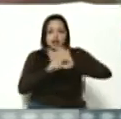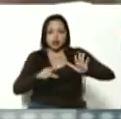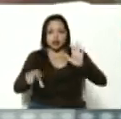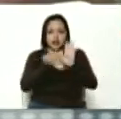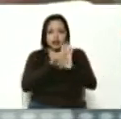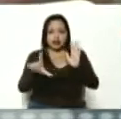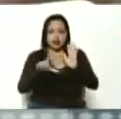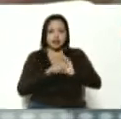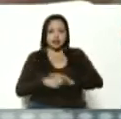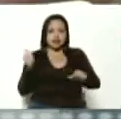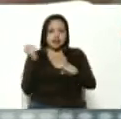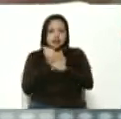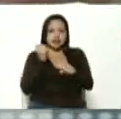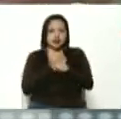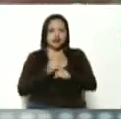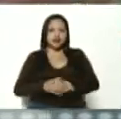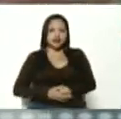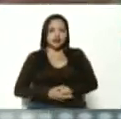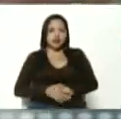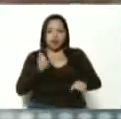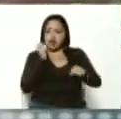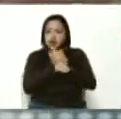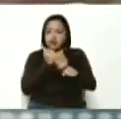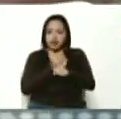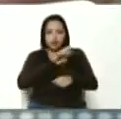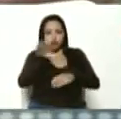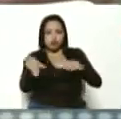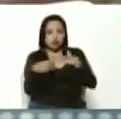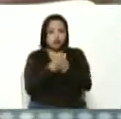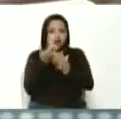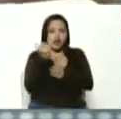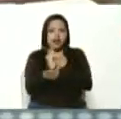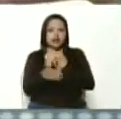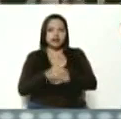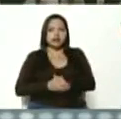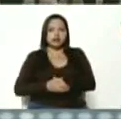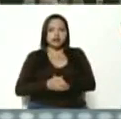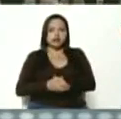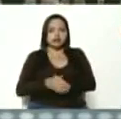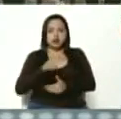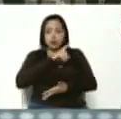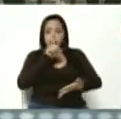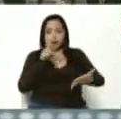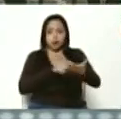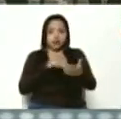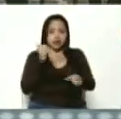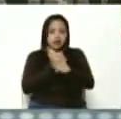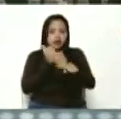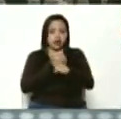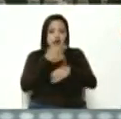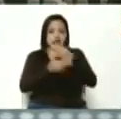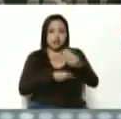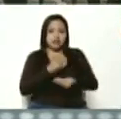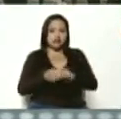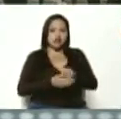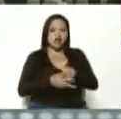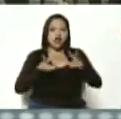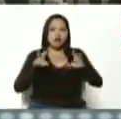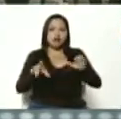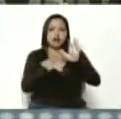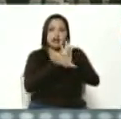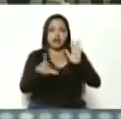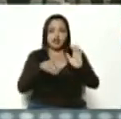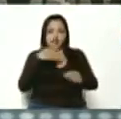orgánica del trabajo, de las trabajadoras y los trabajadores que caben completamente en la nueva ley